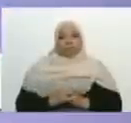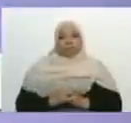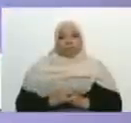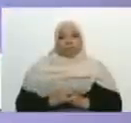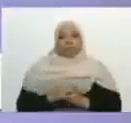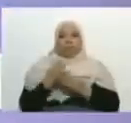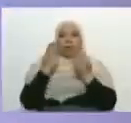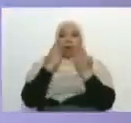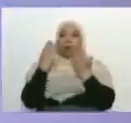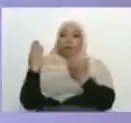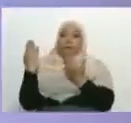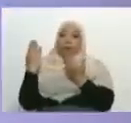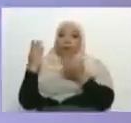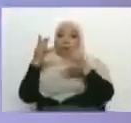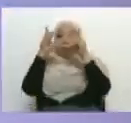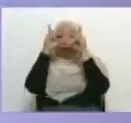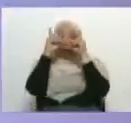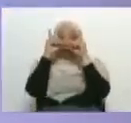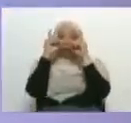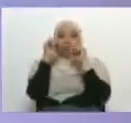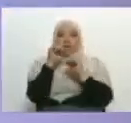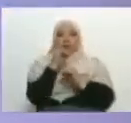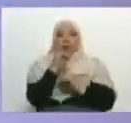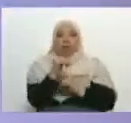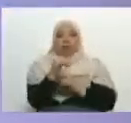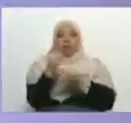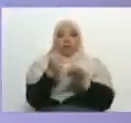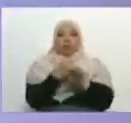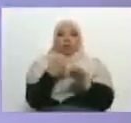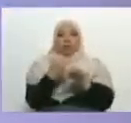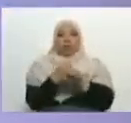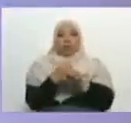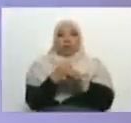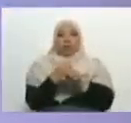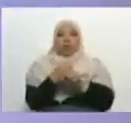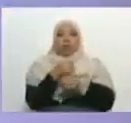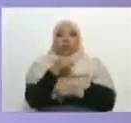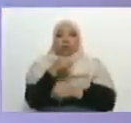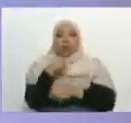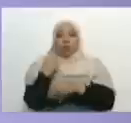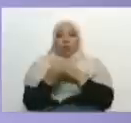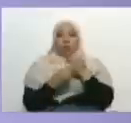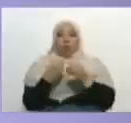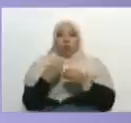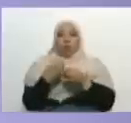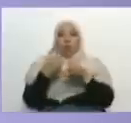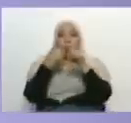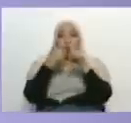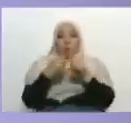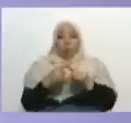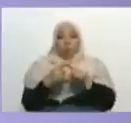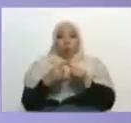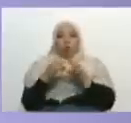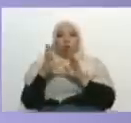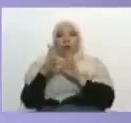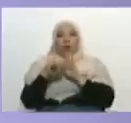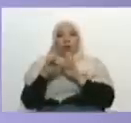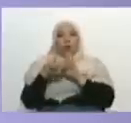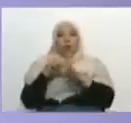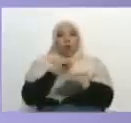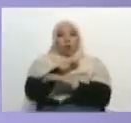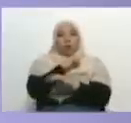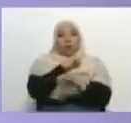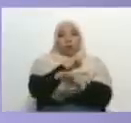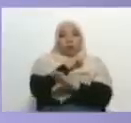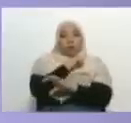Bien, allí tenían las declaraciones de la vicepresidenta ejecutiva, doctora Delcy Rodríguez. Ha dado un balance sobre la trama de corrupción ante